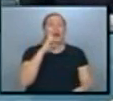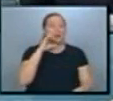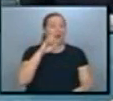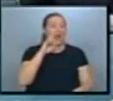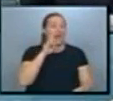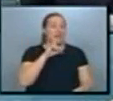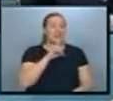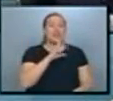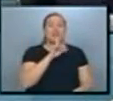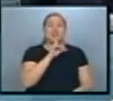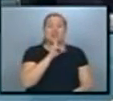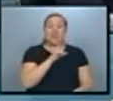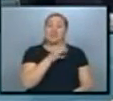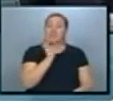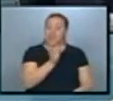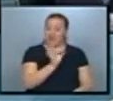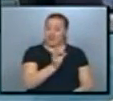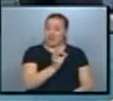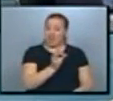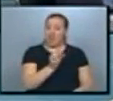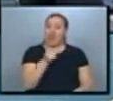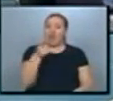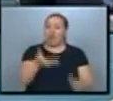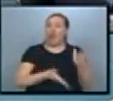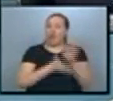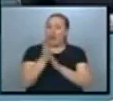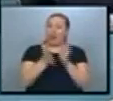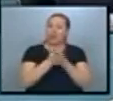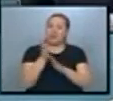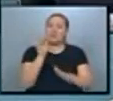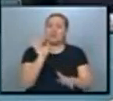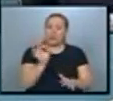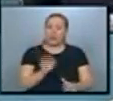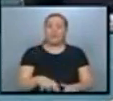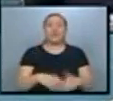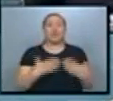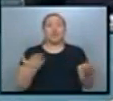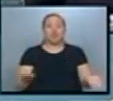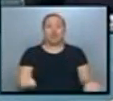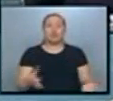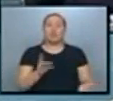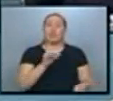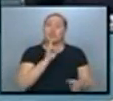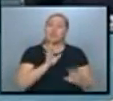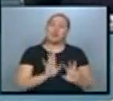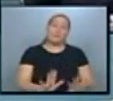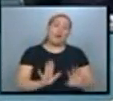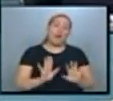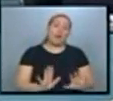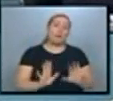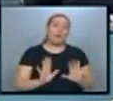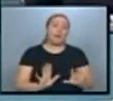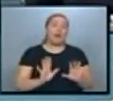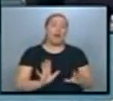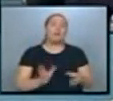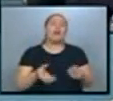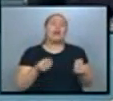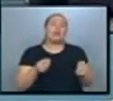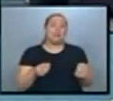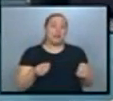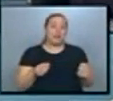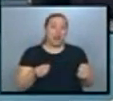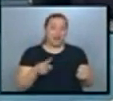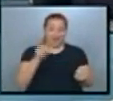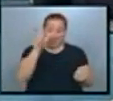el dato que este jugador salía, ¿no? Entonces Bianchi lo esperaba. Pero ¿qué sucedía con